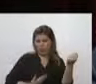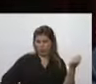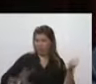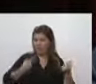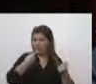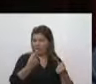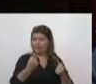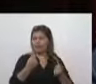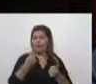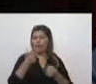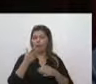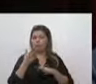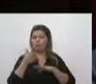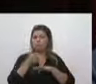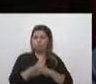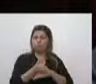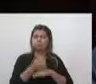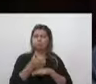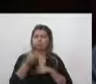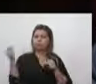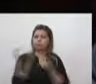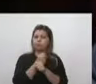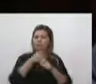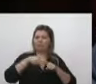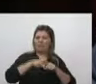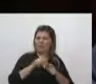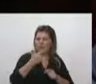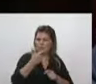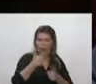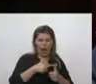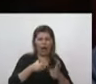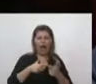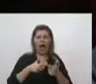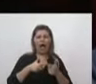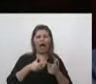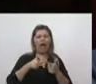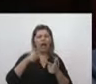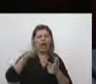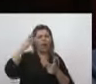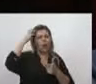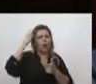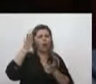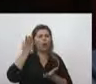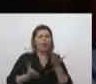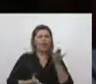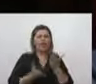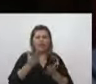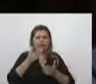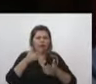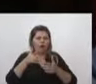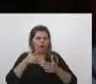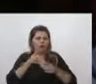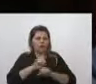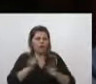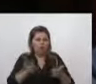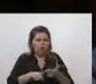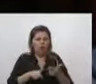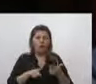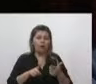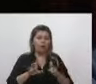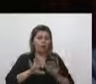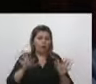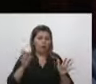acompañamiento. Ojo que las peleas internas o algo que estamos muy acostumbrados de la vieja política, que es la pelea entre los dirigentes, no